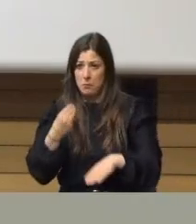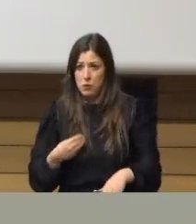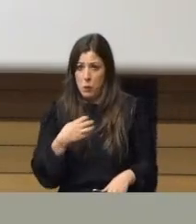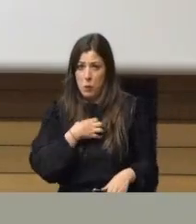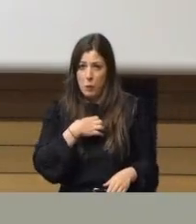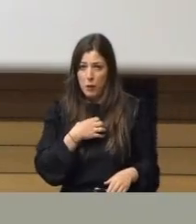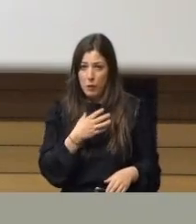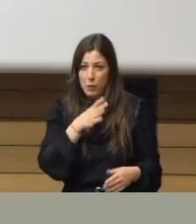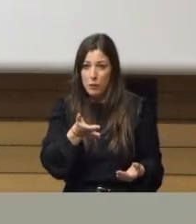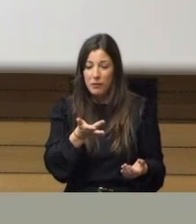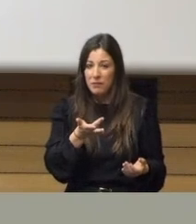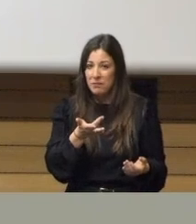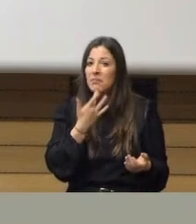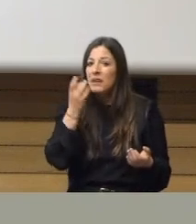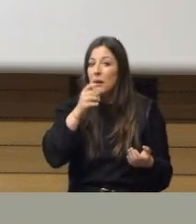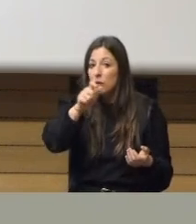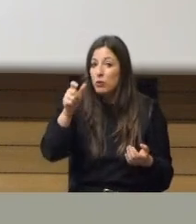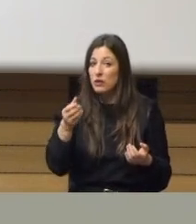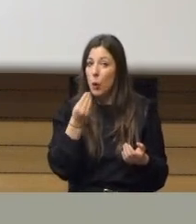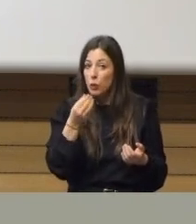los consumidores.